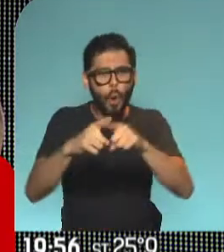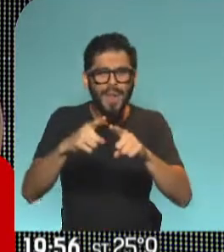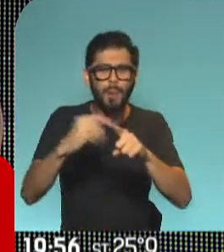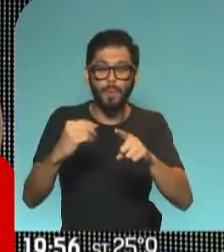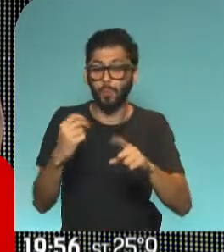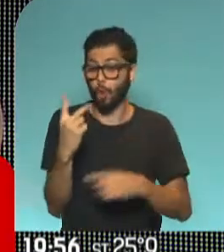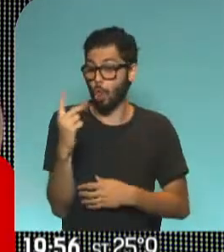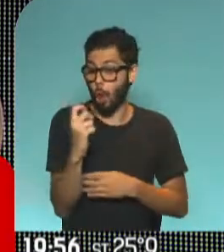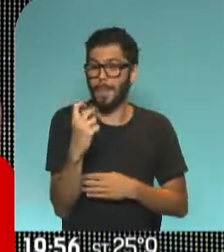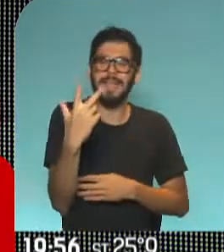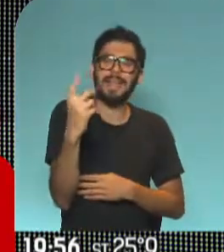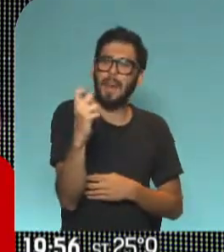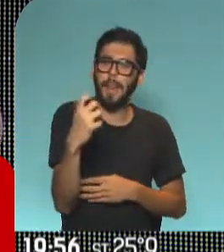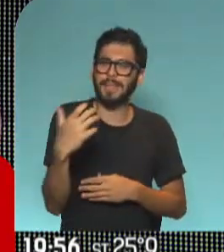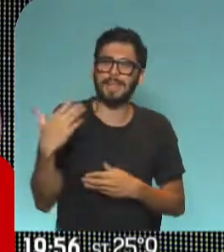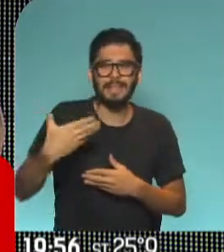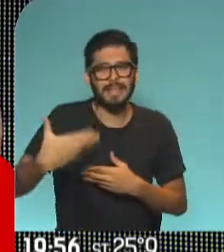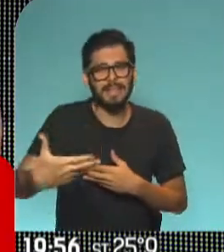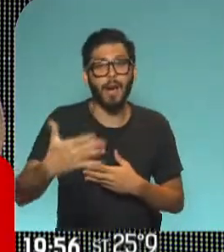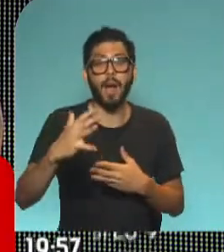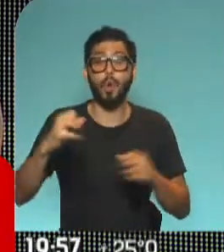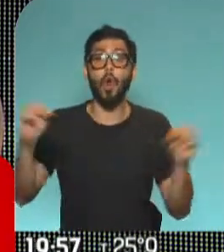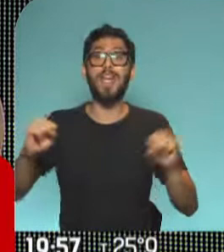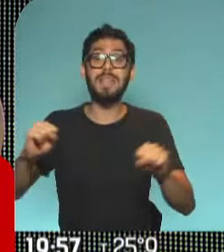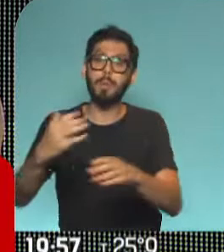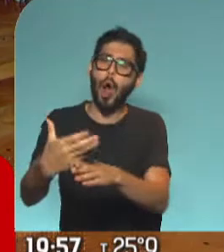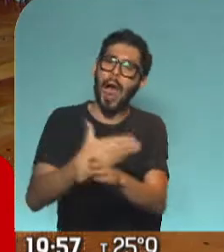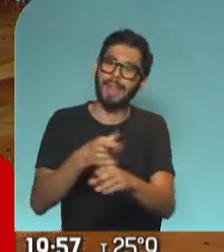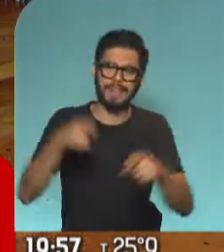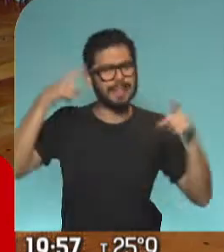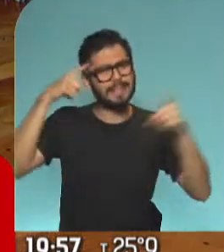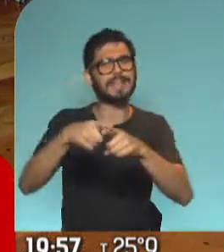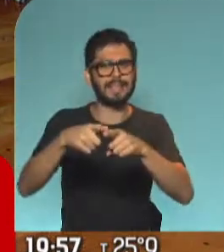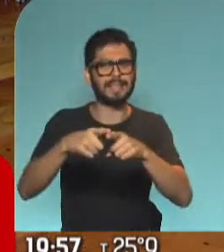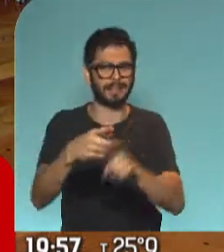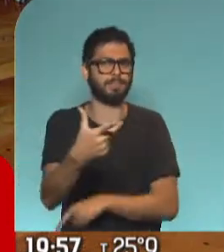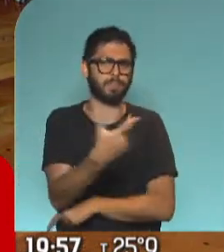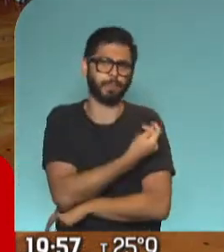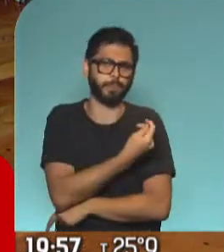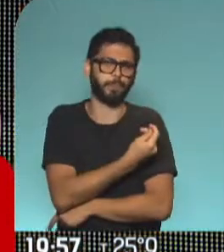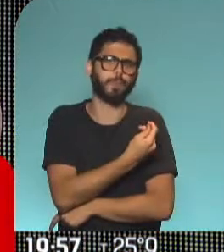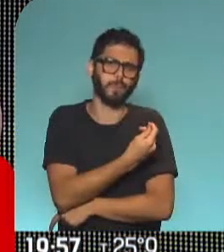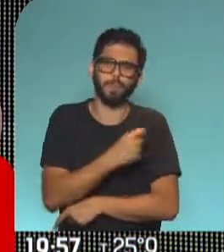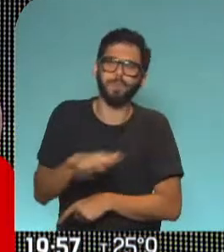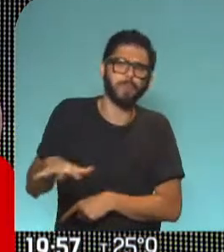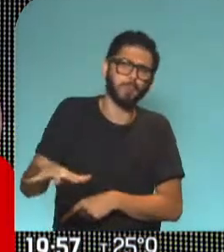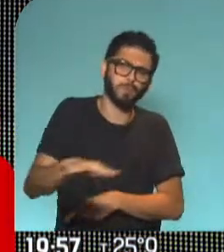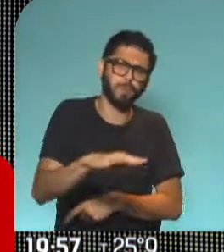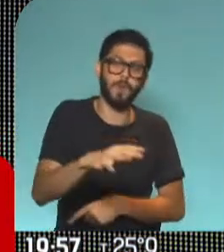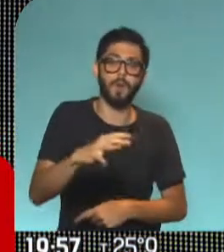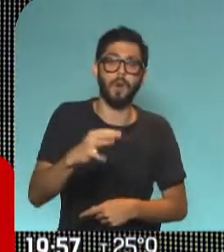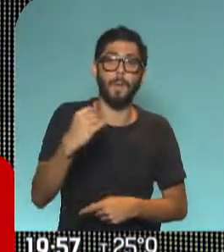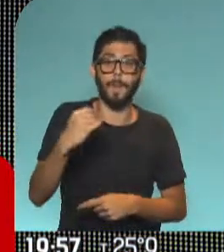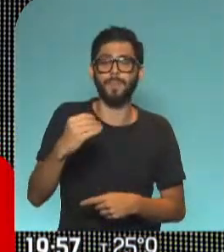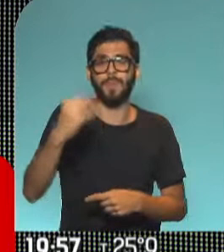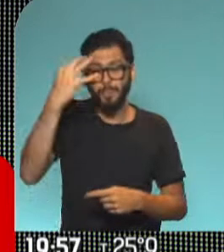estos 2 meses y medio, 3 meses antes de la temporada invernal fuerte, para proteger a la gente que, sobre todo,